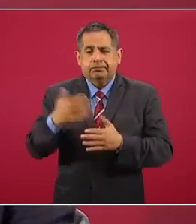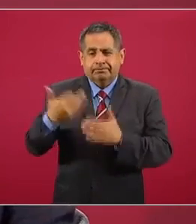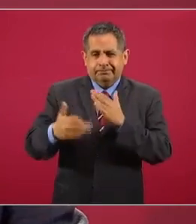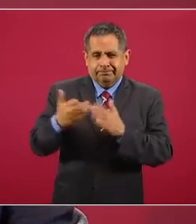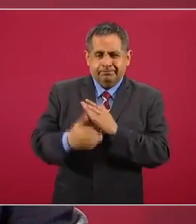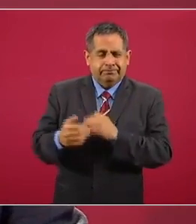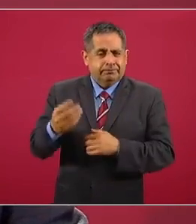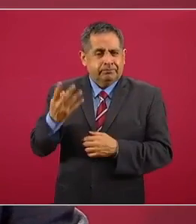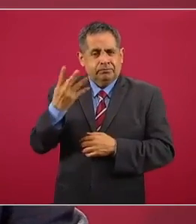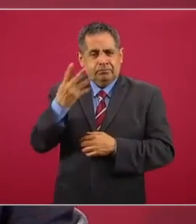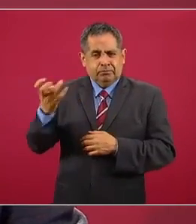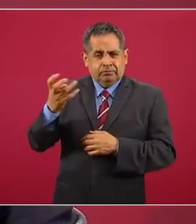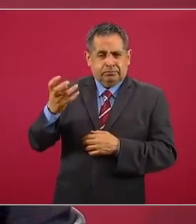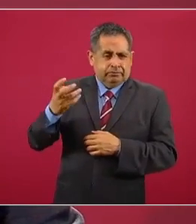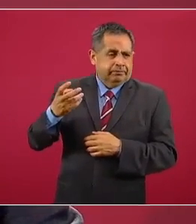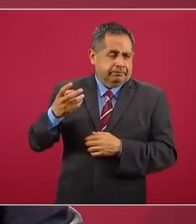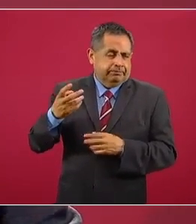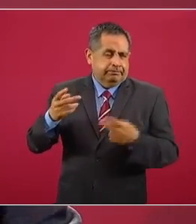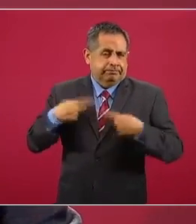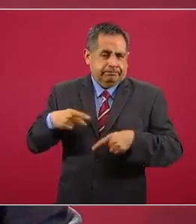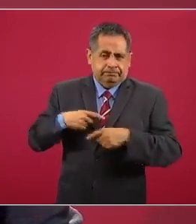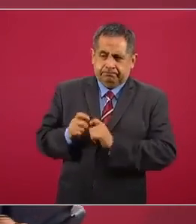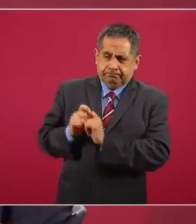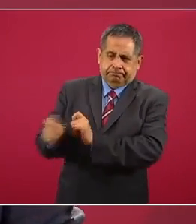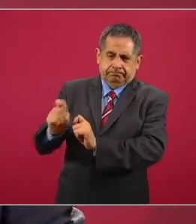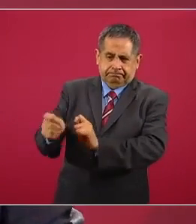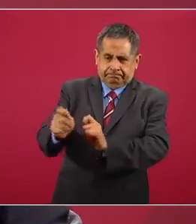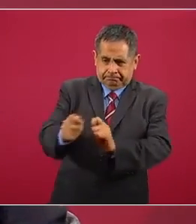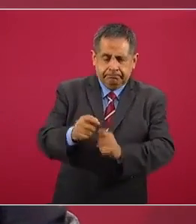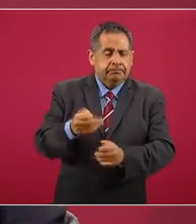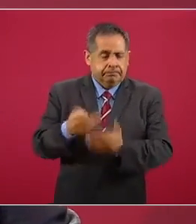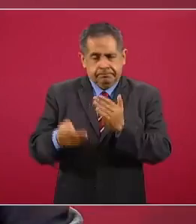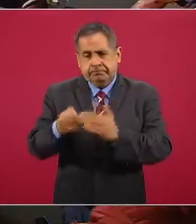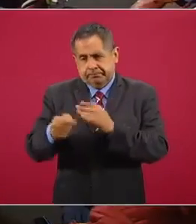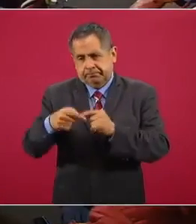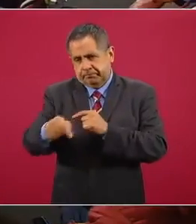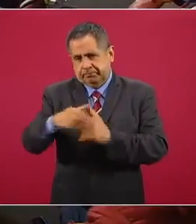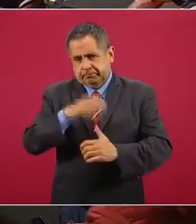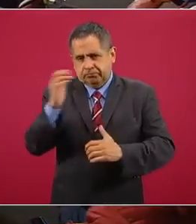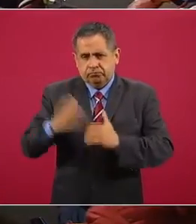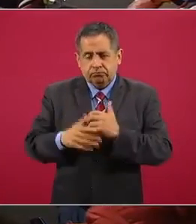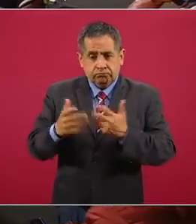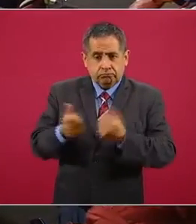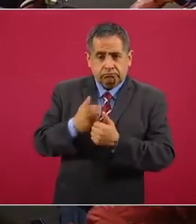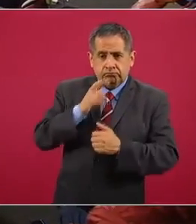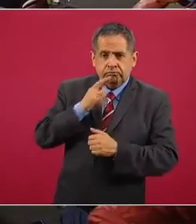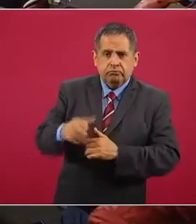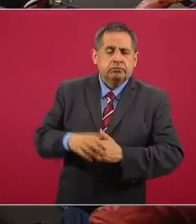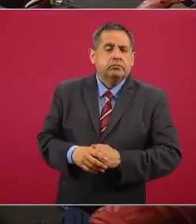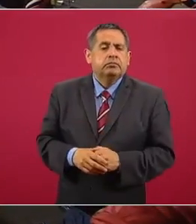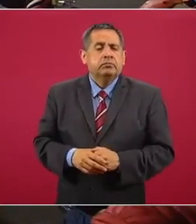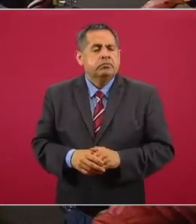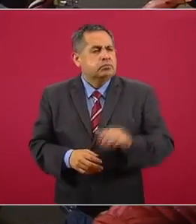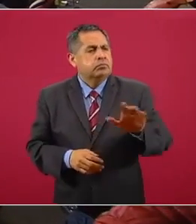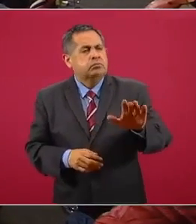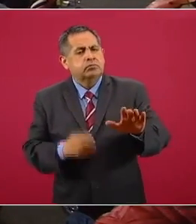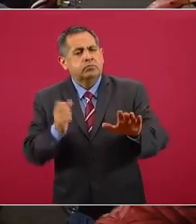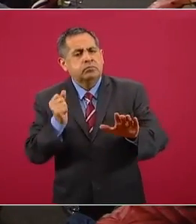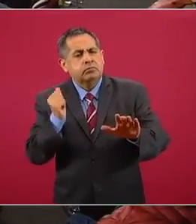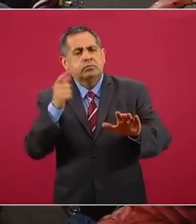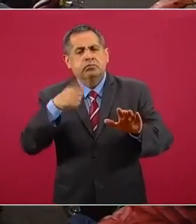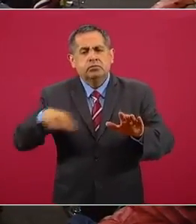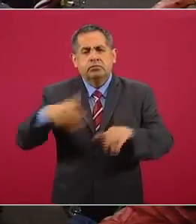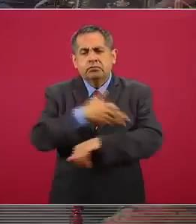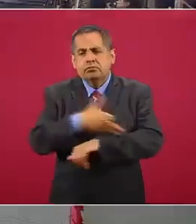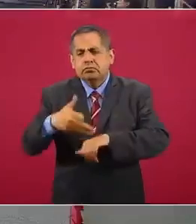400 órdenes de pago que están pendientes de concluir en esta primera etapa, ¿no? No sé si eso responde. Si hay algunas familias que aún no han